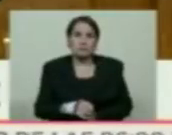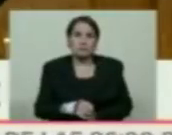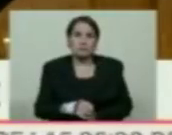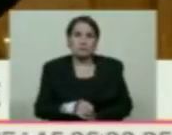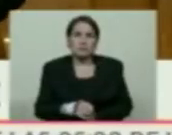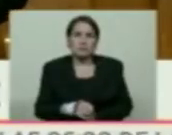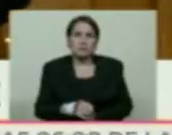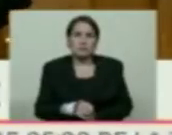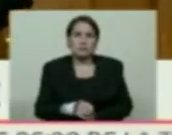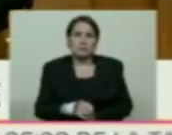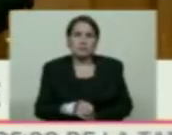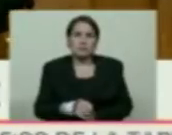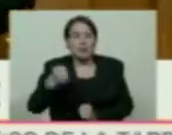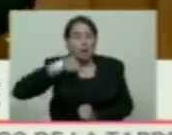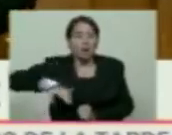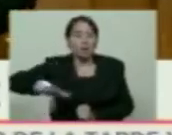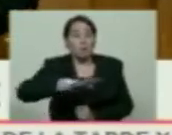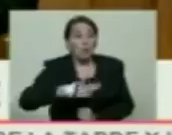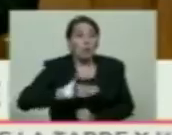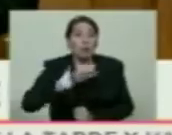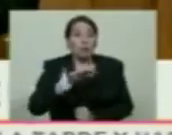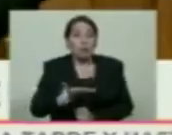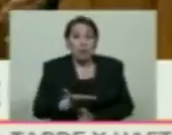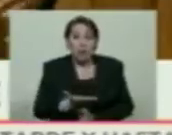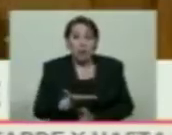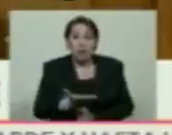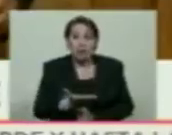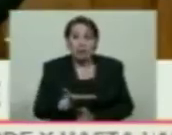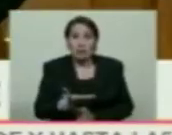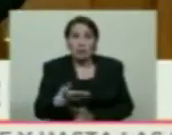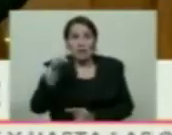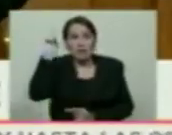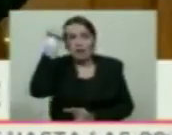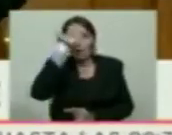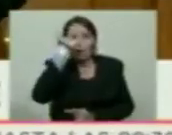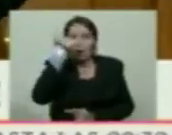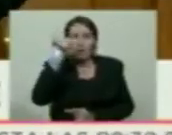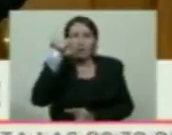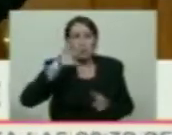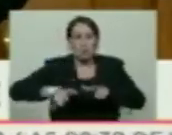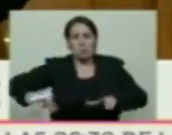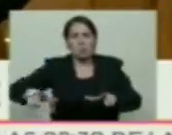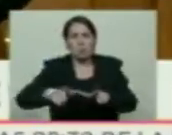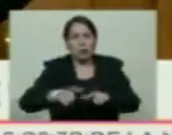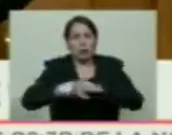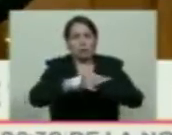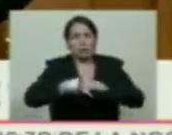El pueblo que puede, ese sí lo creía. Y en Yaritagua, no solo en Yaritagua, están en Yaritagua, en varios